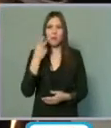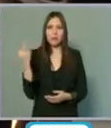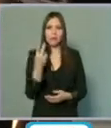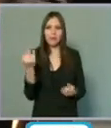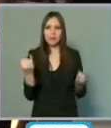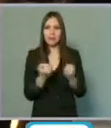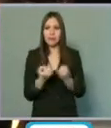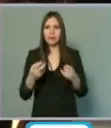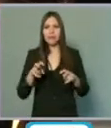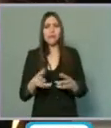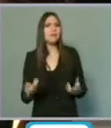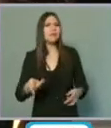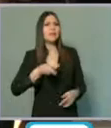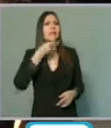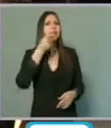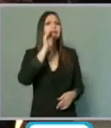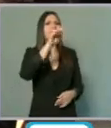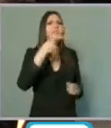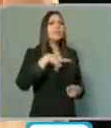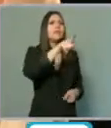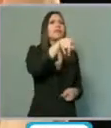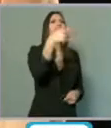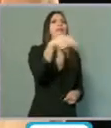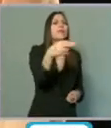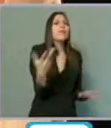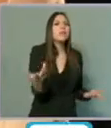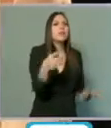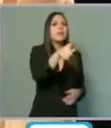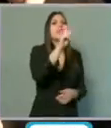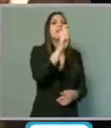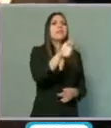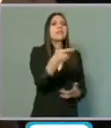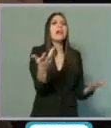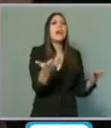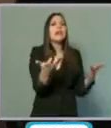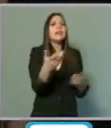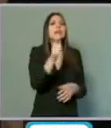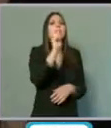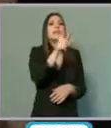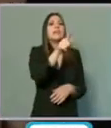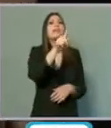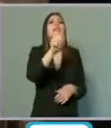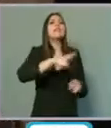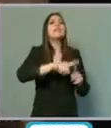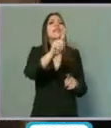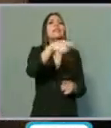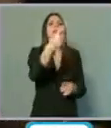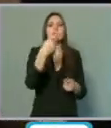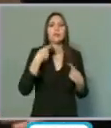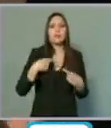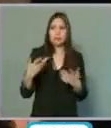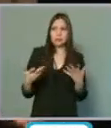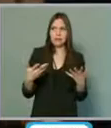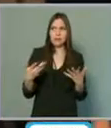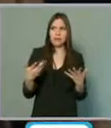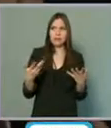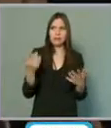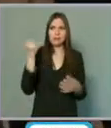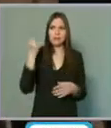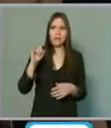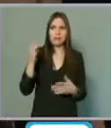empiezan preguntándole a las personas, bueno, ¿y tú cómo te llamas? ¿Quién eres? ¿A qué te dedicas? Claro. Entonces la gente se empieza a friquear un poco, ¿no?